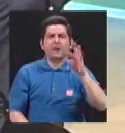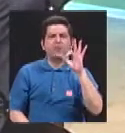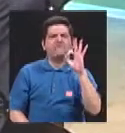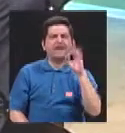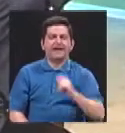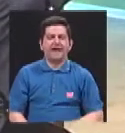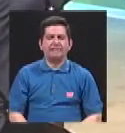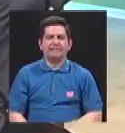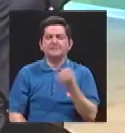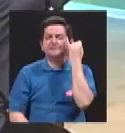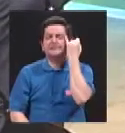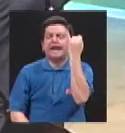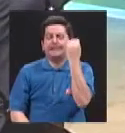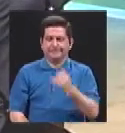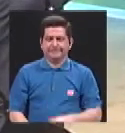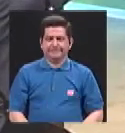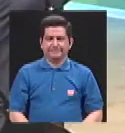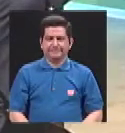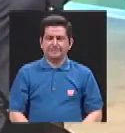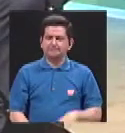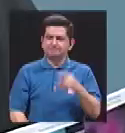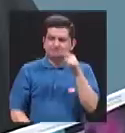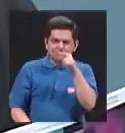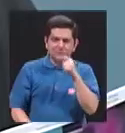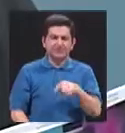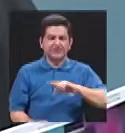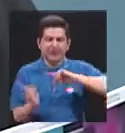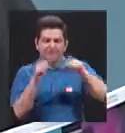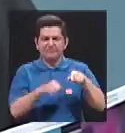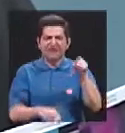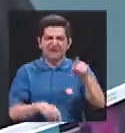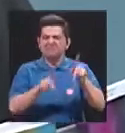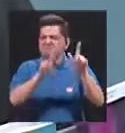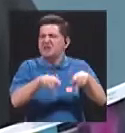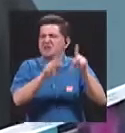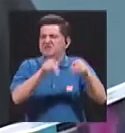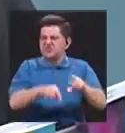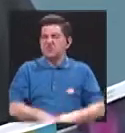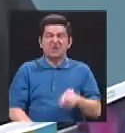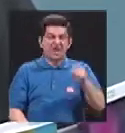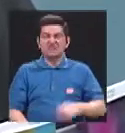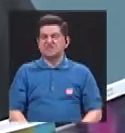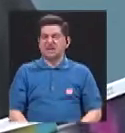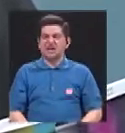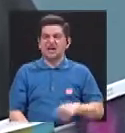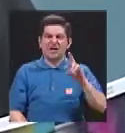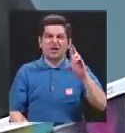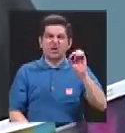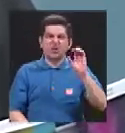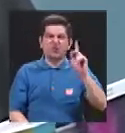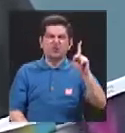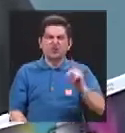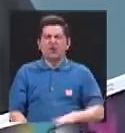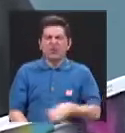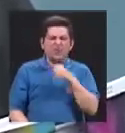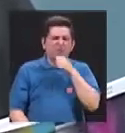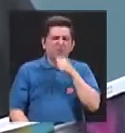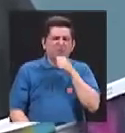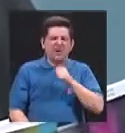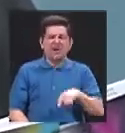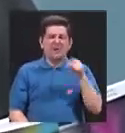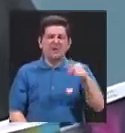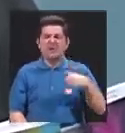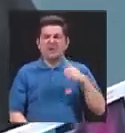Manuel Fernández el tip o le dijo, mira, tenés que ir a ver unos carajos rockeros viejos que tocan ahí en